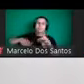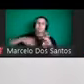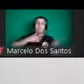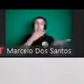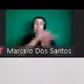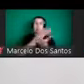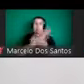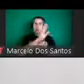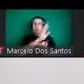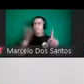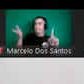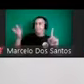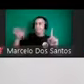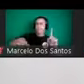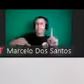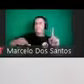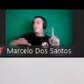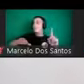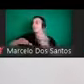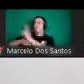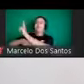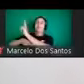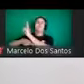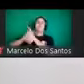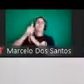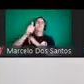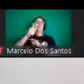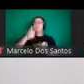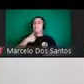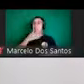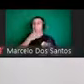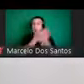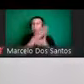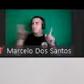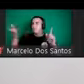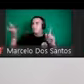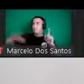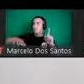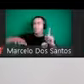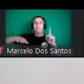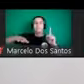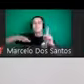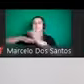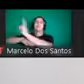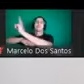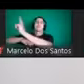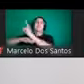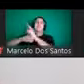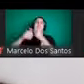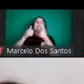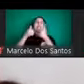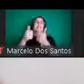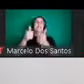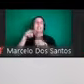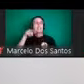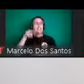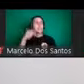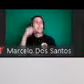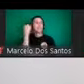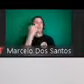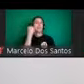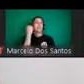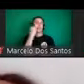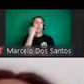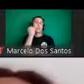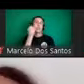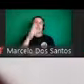Entonces, este análisis de entender el concepto, aunque parece algo por ahí repetido, sí, ya conocemos, ya